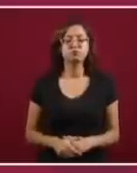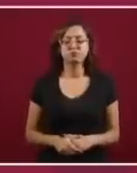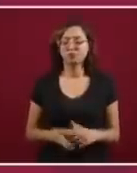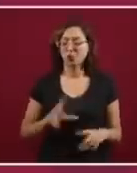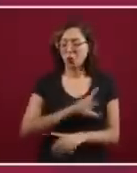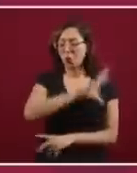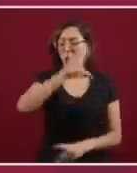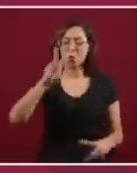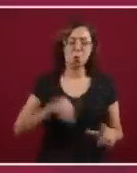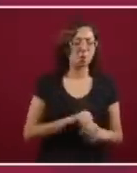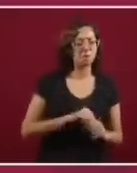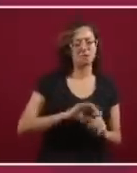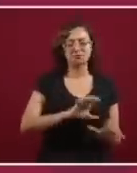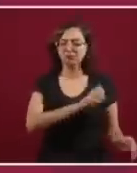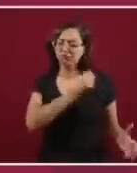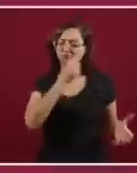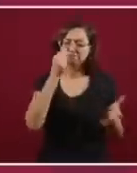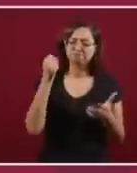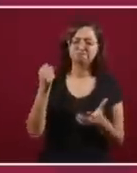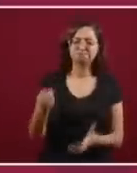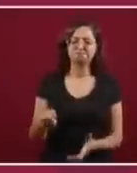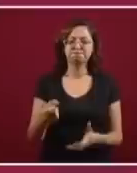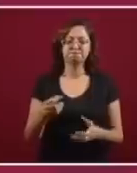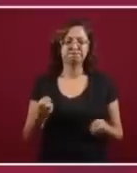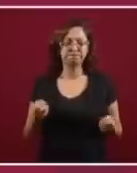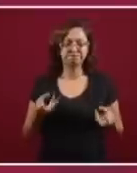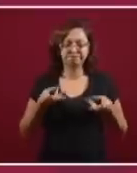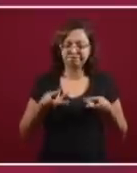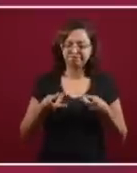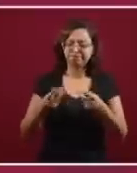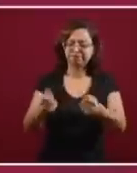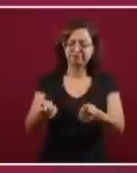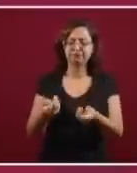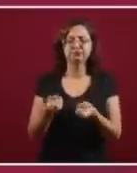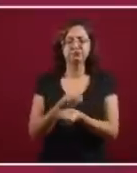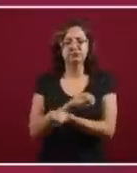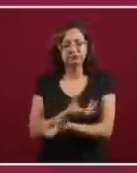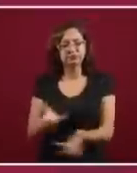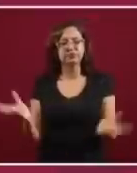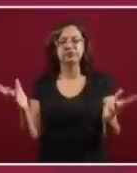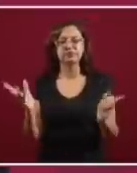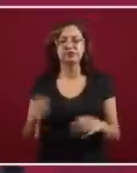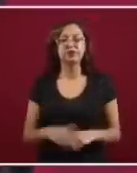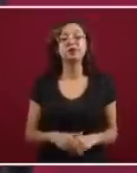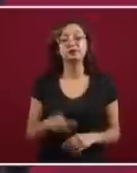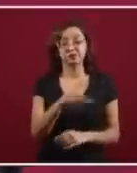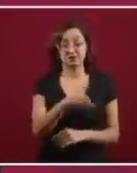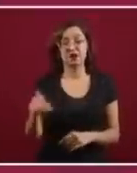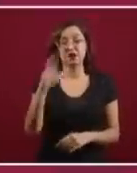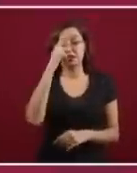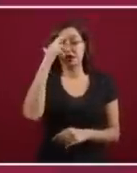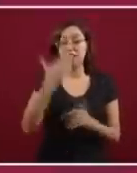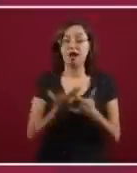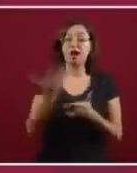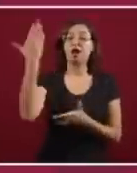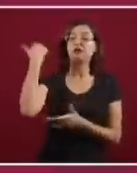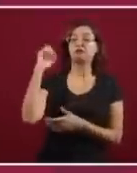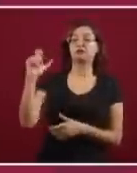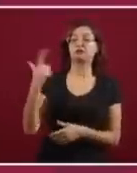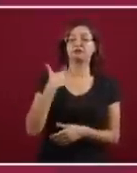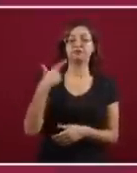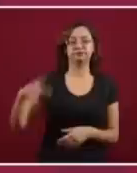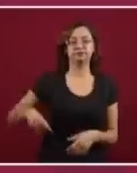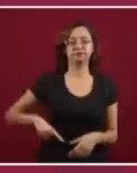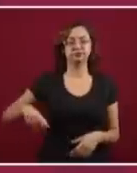recursos se acuerdan como se decía antes para